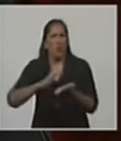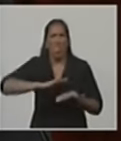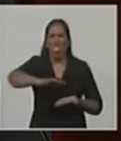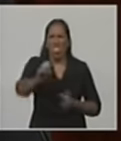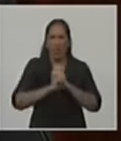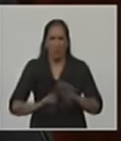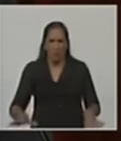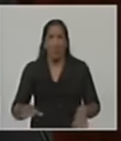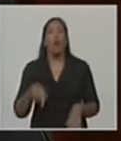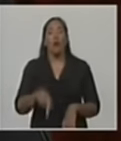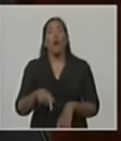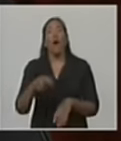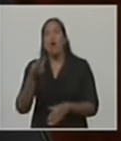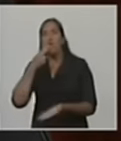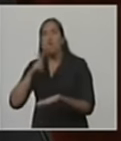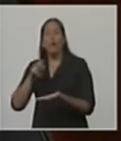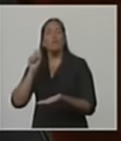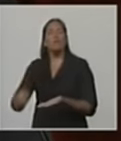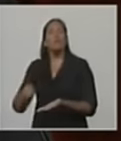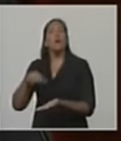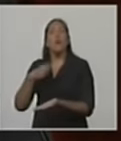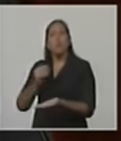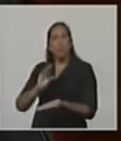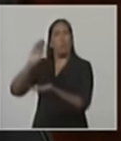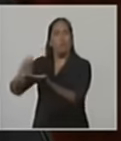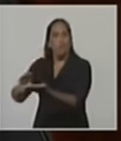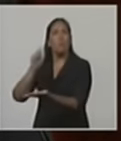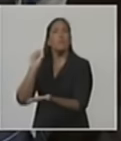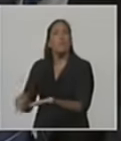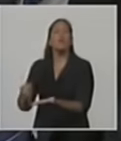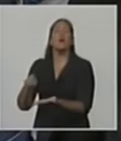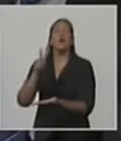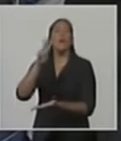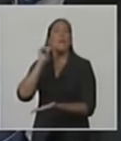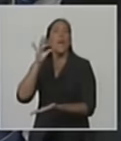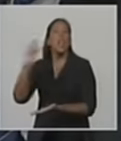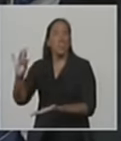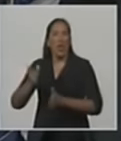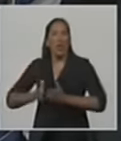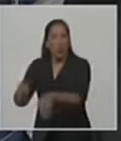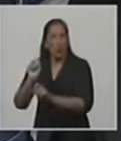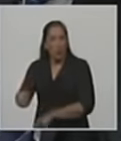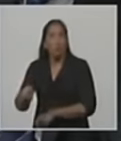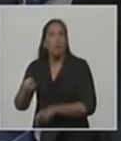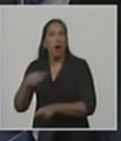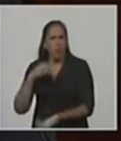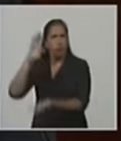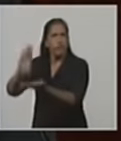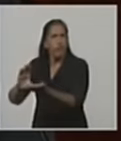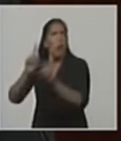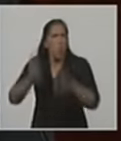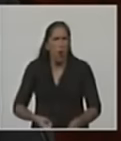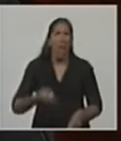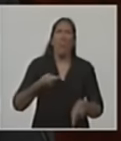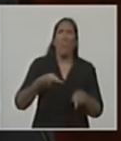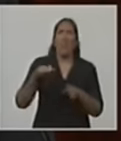el presupuesto de vialidad aumentó más de 10 veces. Y luego de 12 años, la cantidad de rutas con problemas